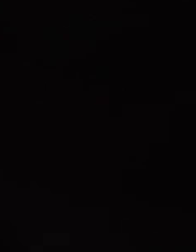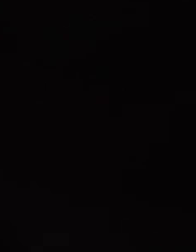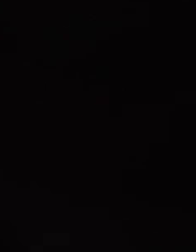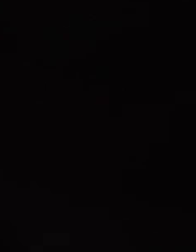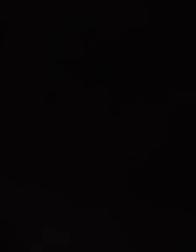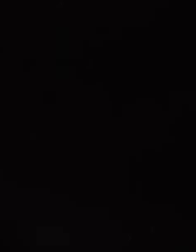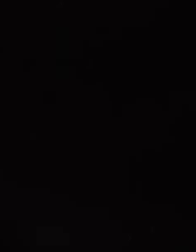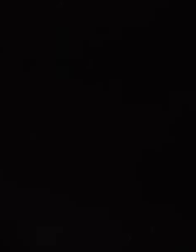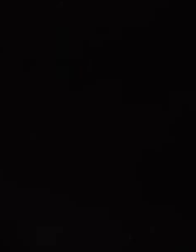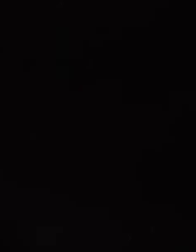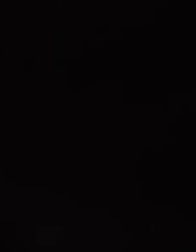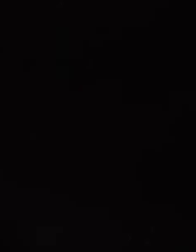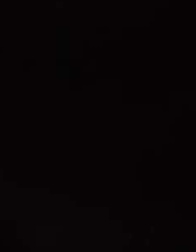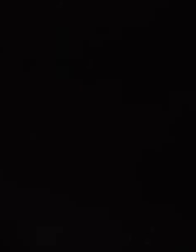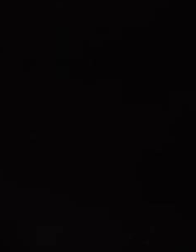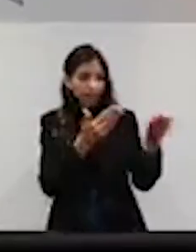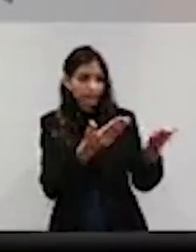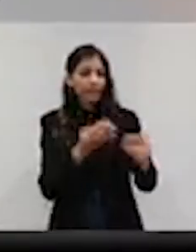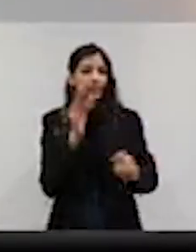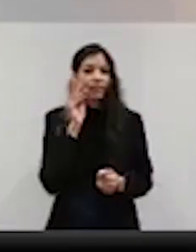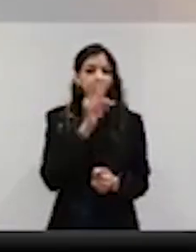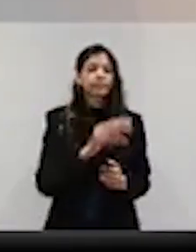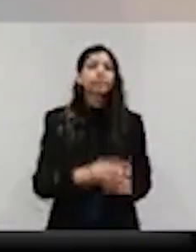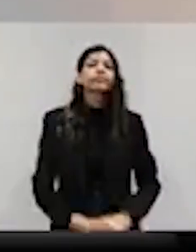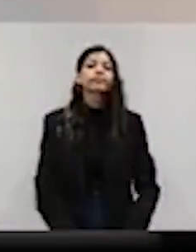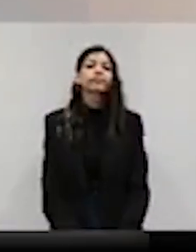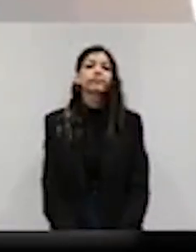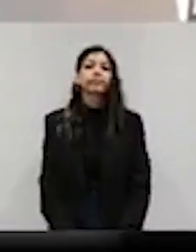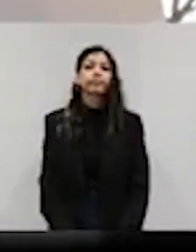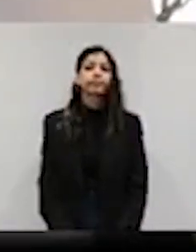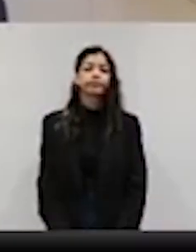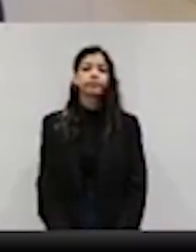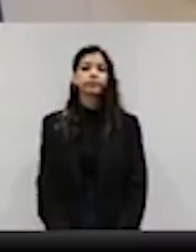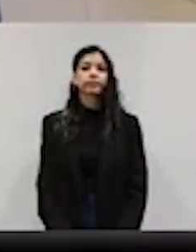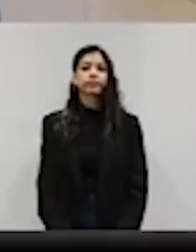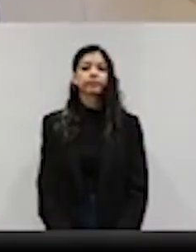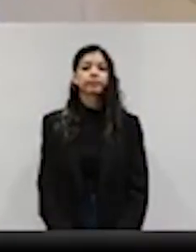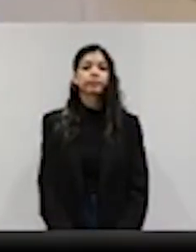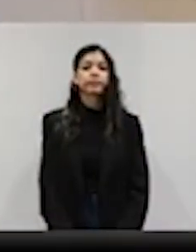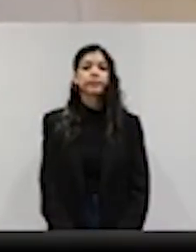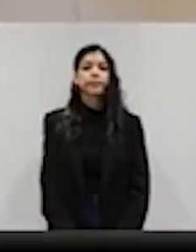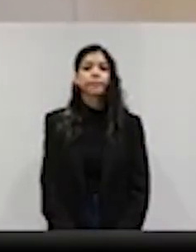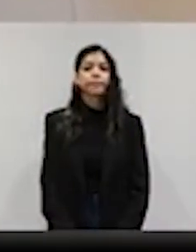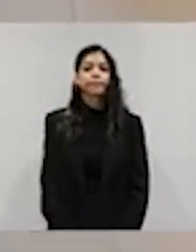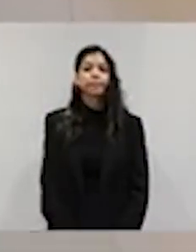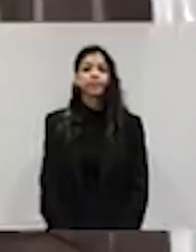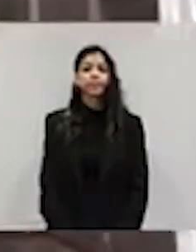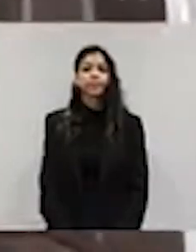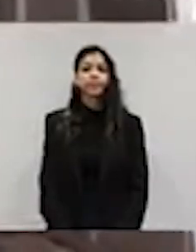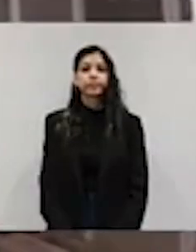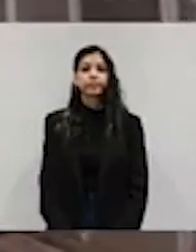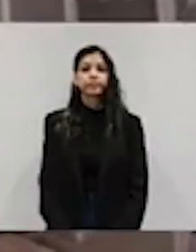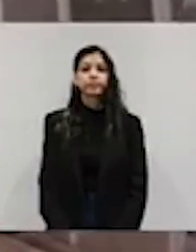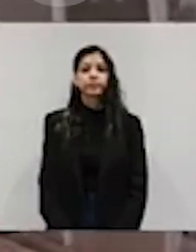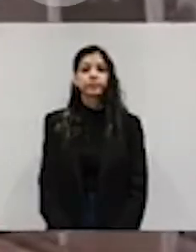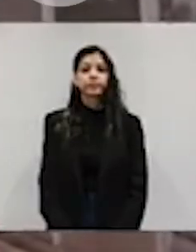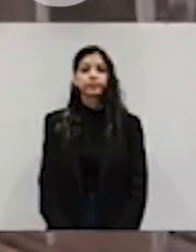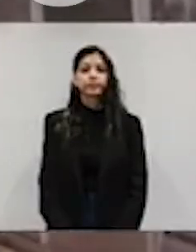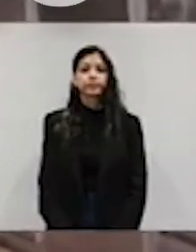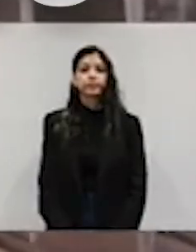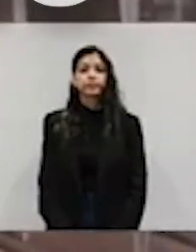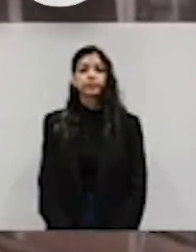del gobernador, pues qué tanto miedo tenía. Además, por 7 cuarteles de la policía estatal se pagaron alrededor